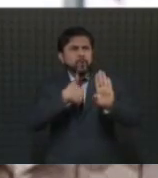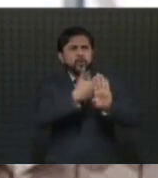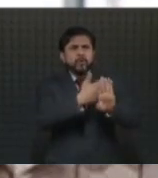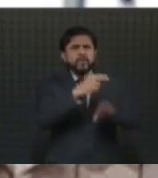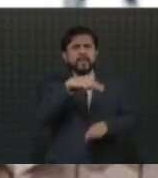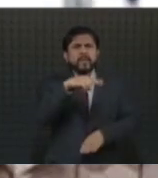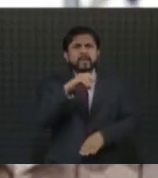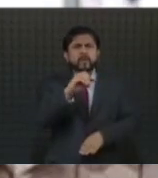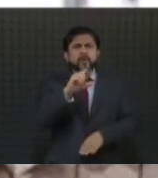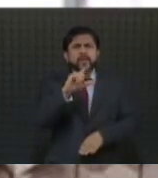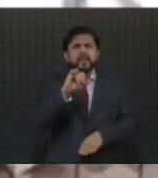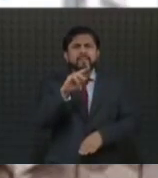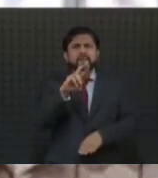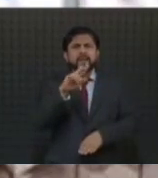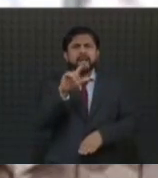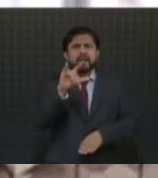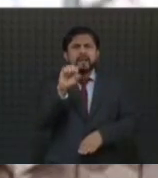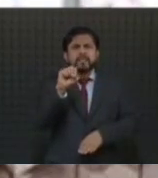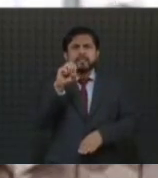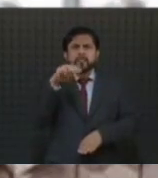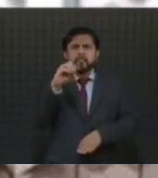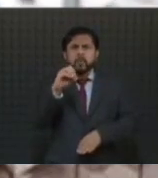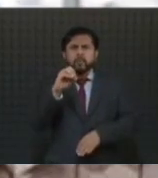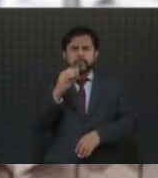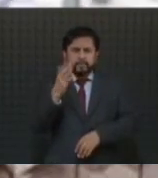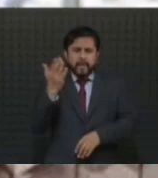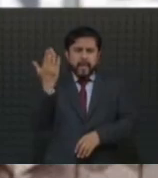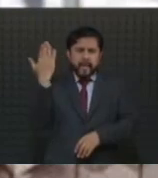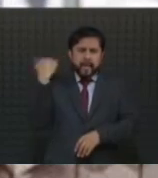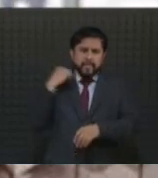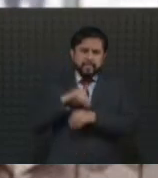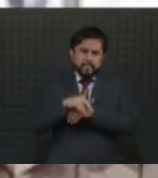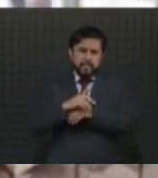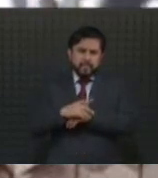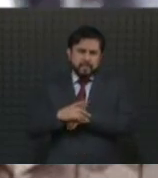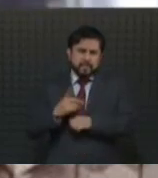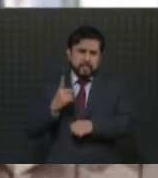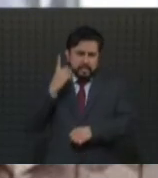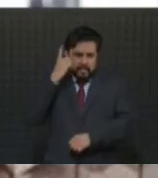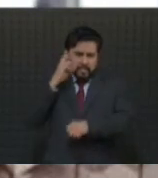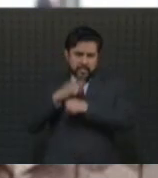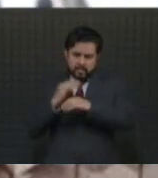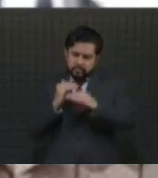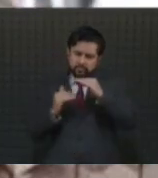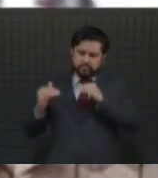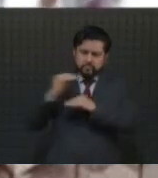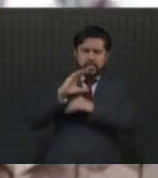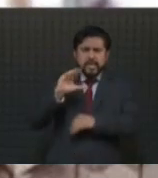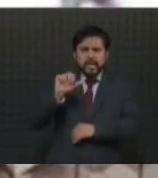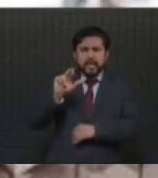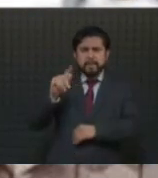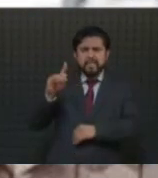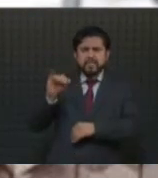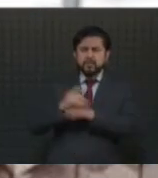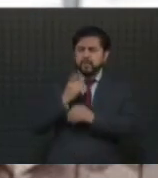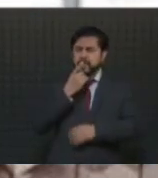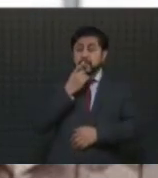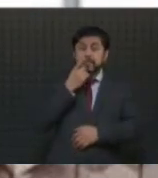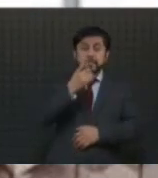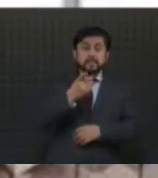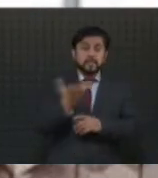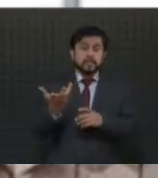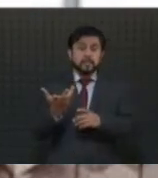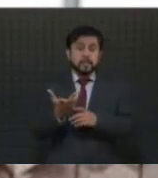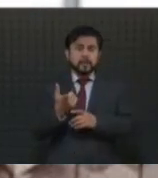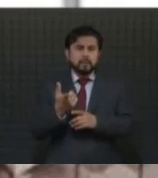neoliberalismo. Se decía entonces, el entonces rector Carpizo decía, que la educación no se valoraba porque no